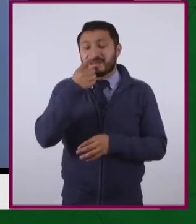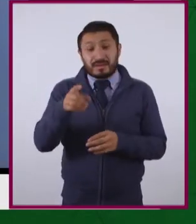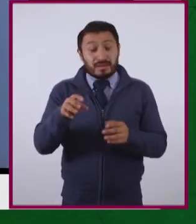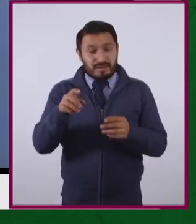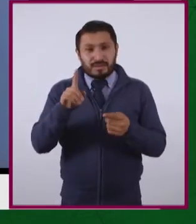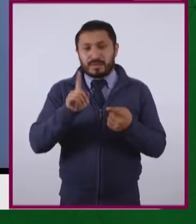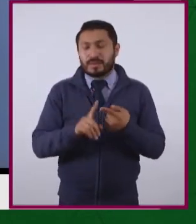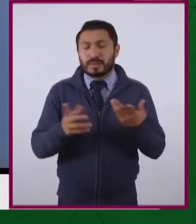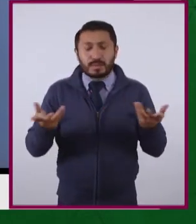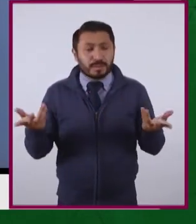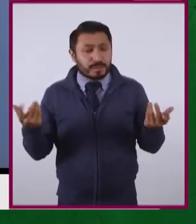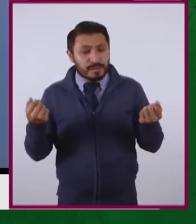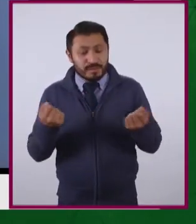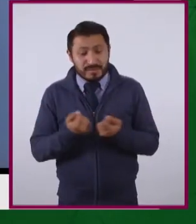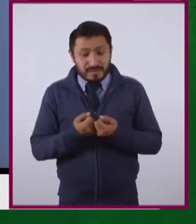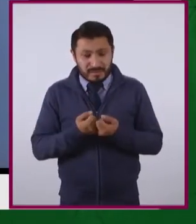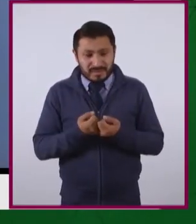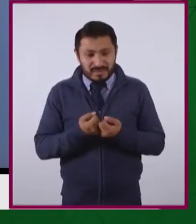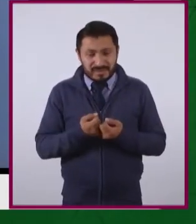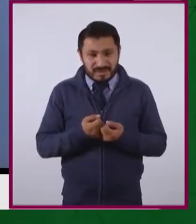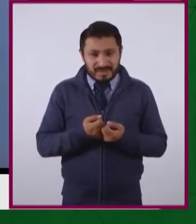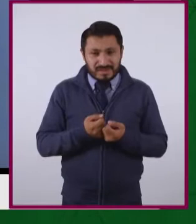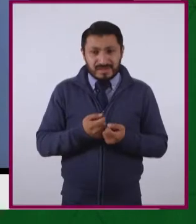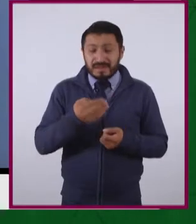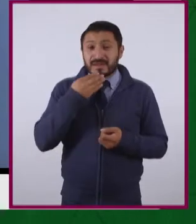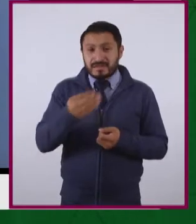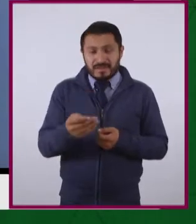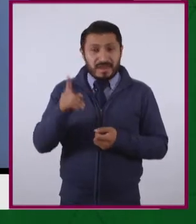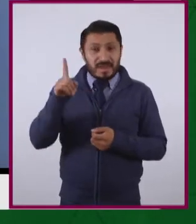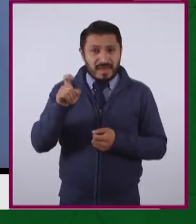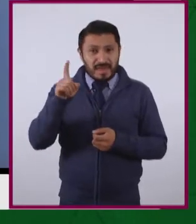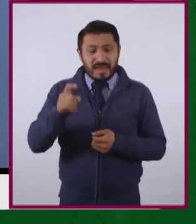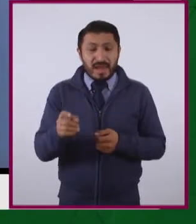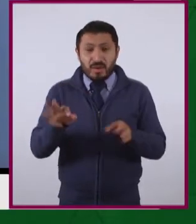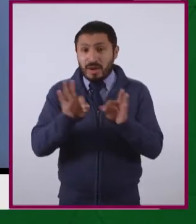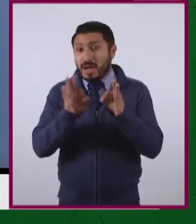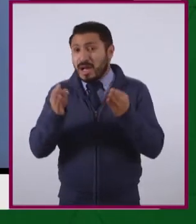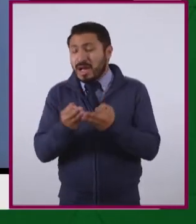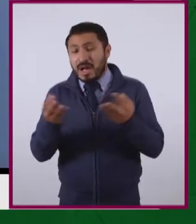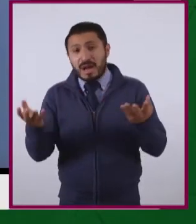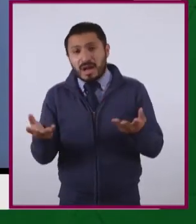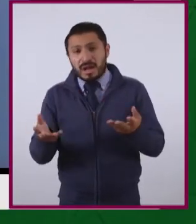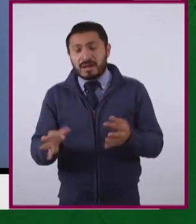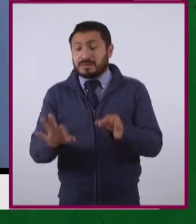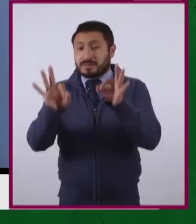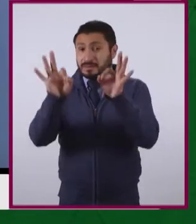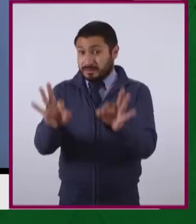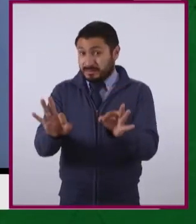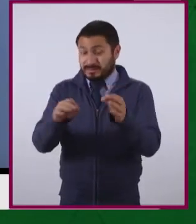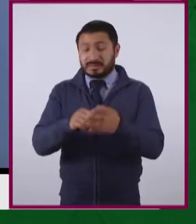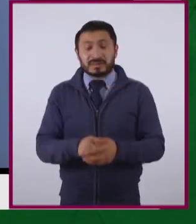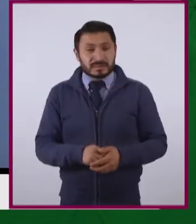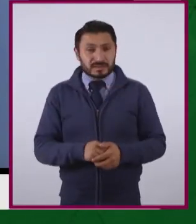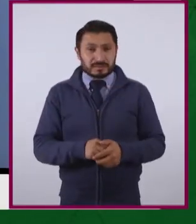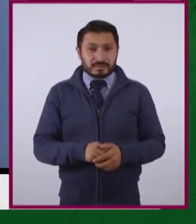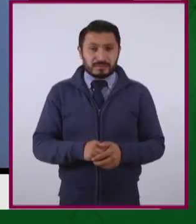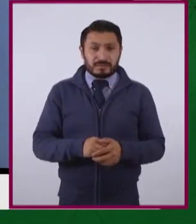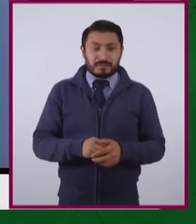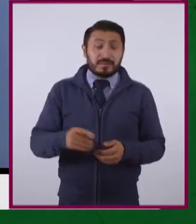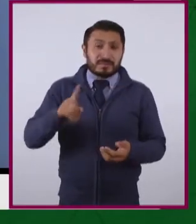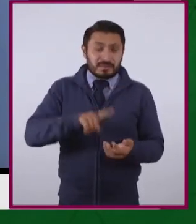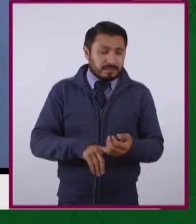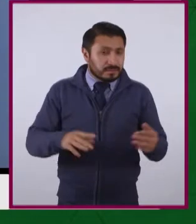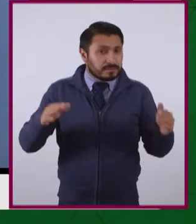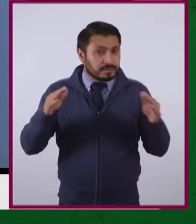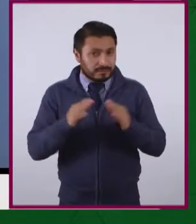un lado, abastecerse de agua de forma sustentable en nuestra